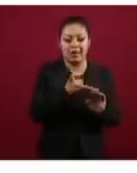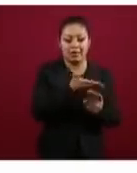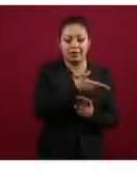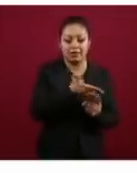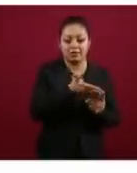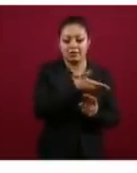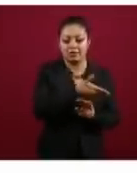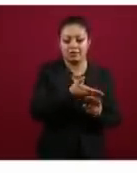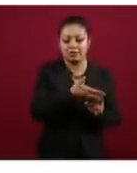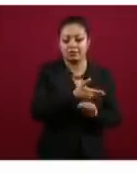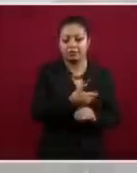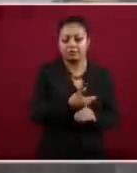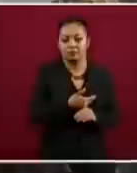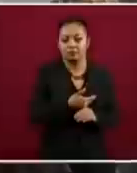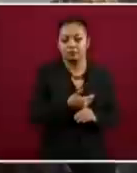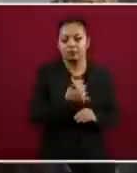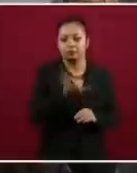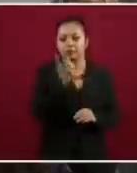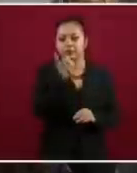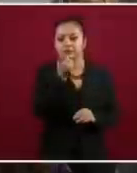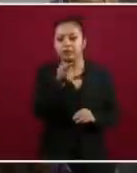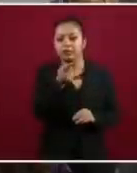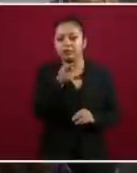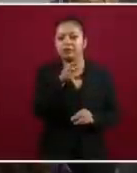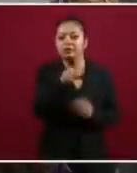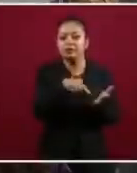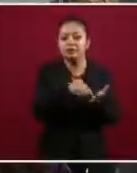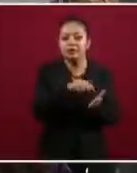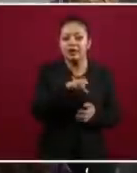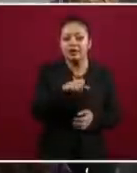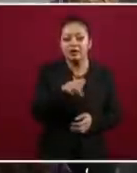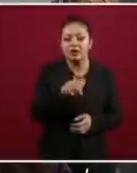que es, perdón, estos serían los ejidos,